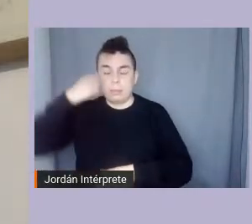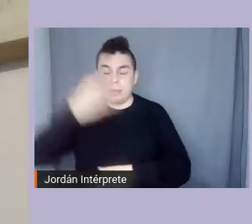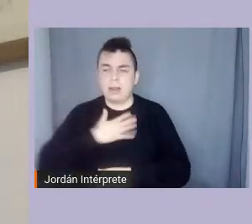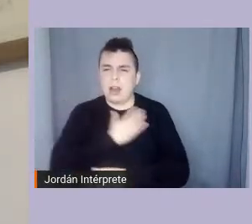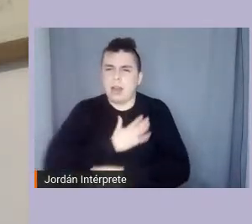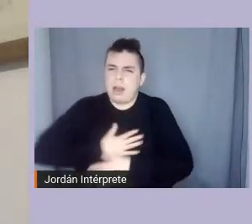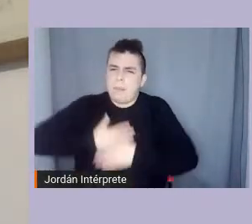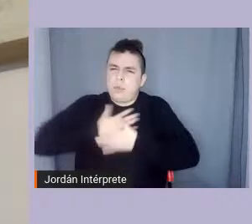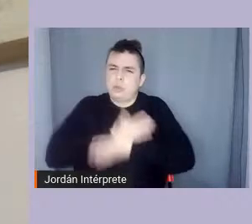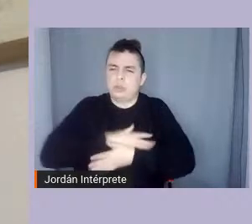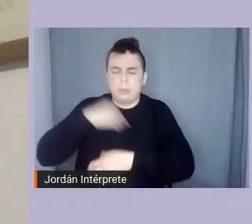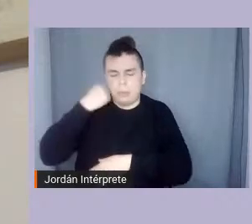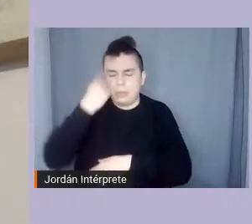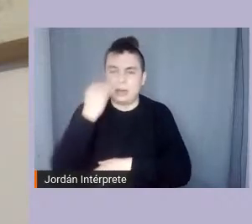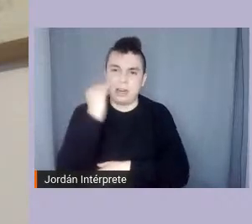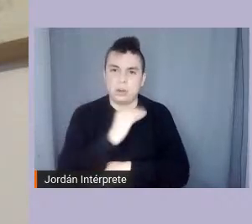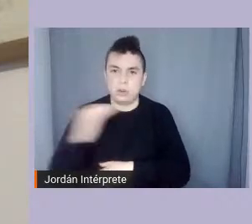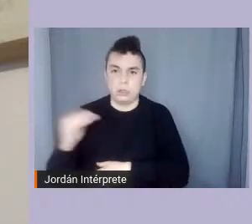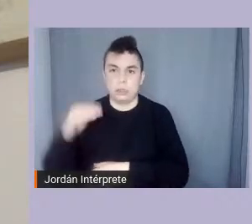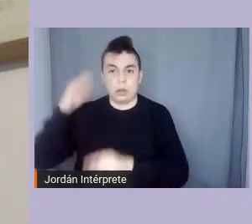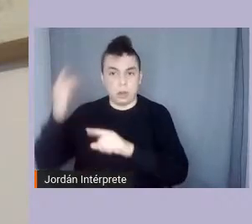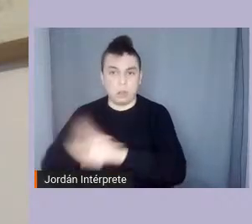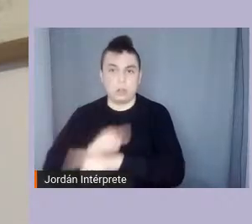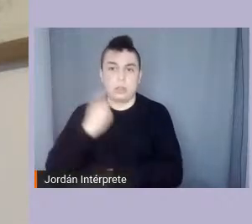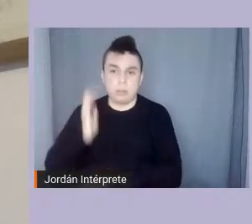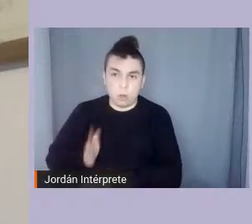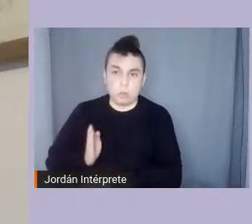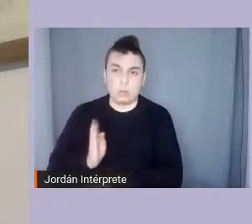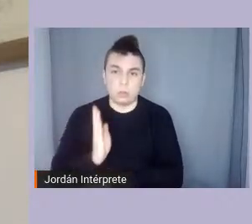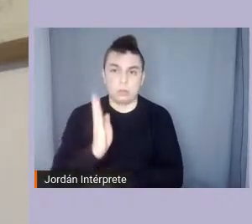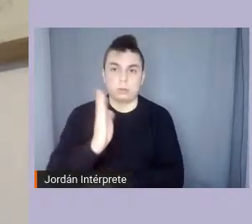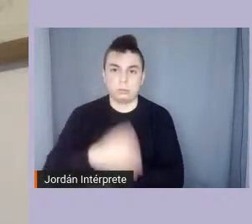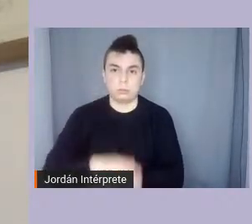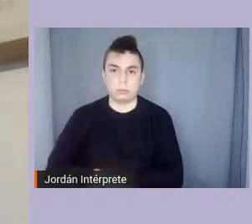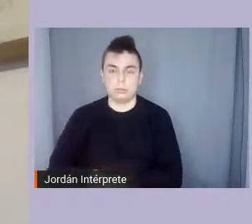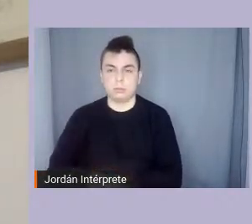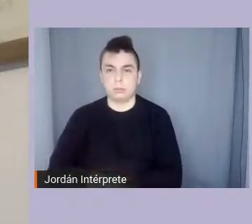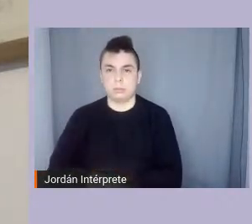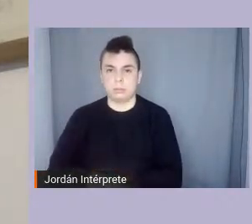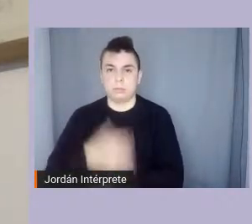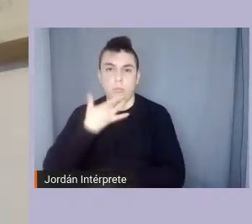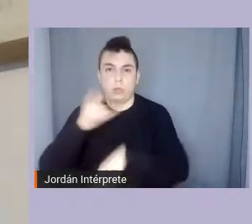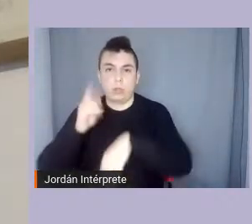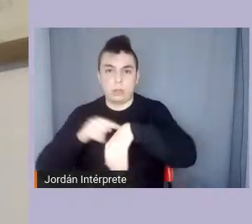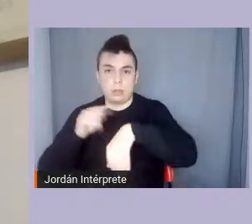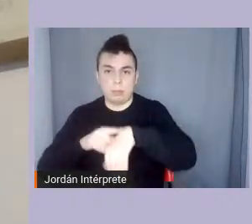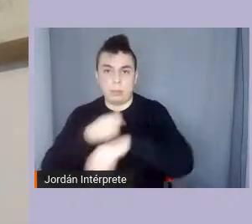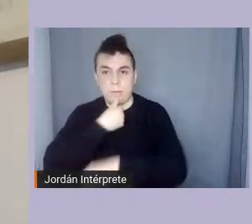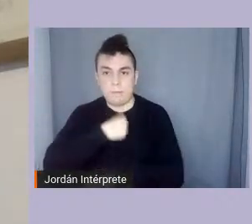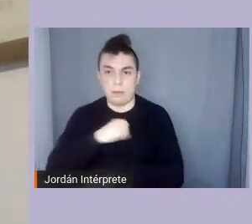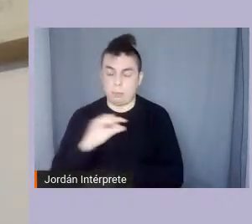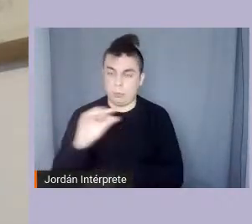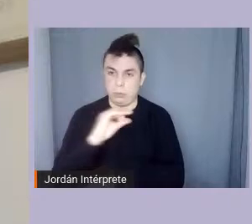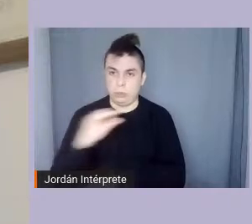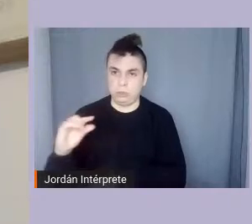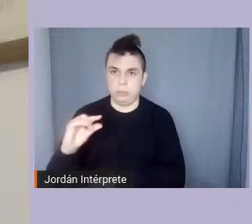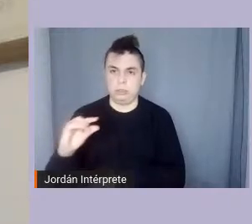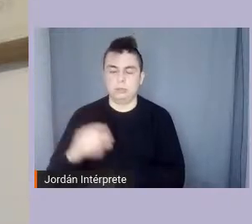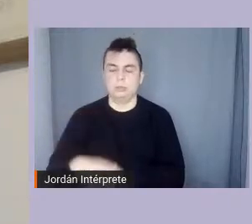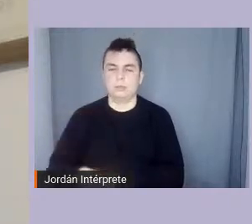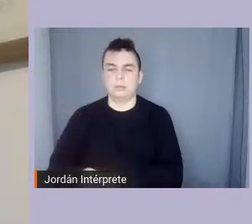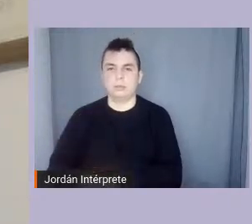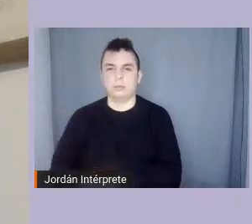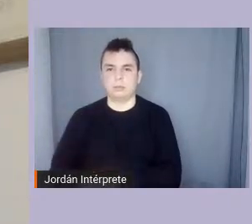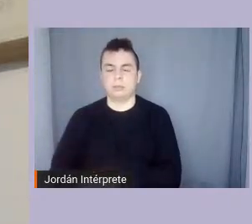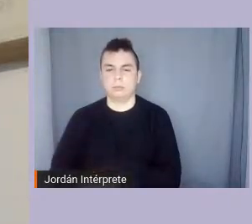un plus. Bueno, vamos a seguir. Antes de que se nos acabe el tiempo, porque nos queda poquito, poquito. Y